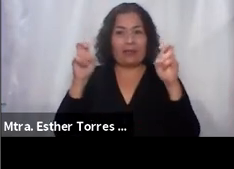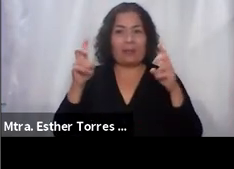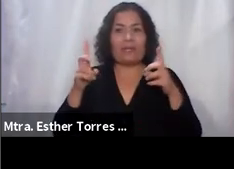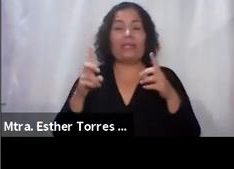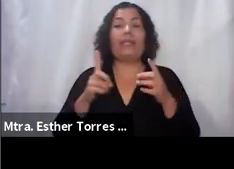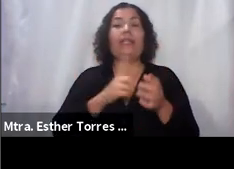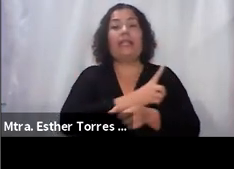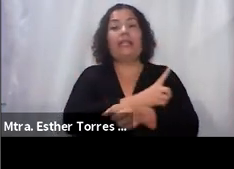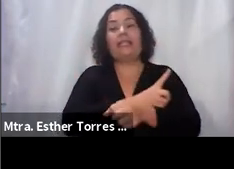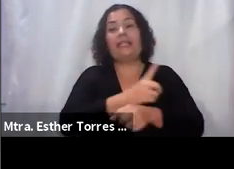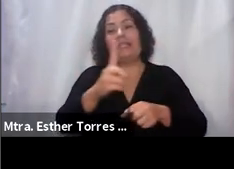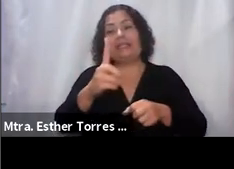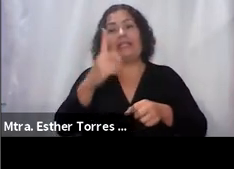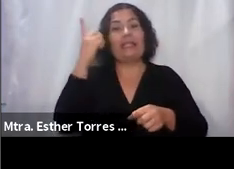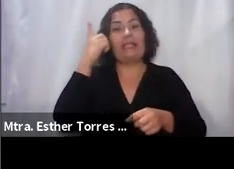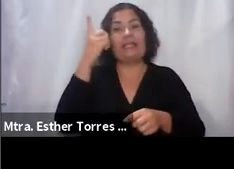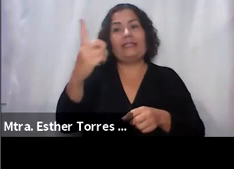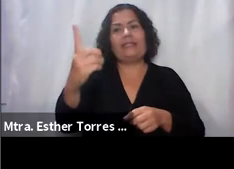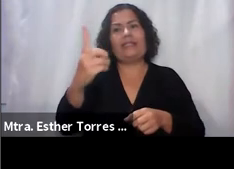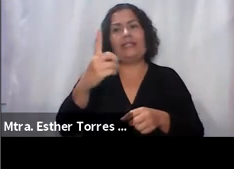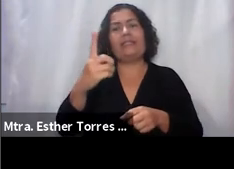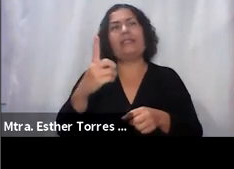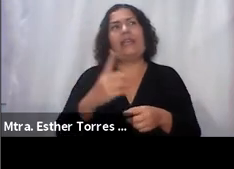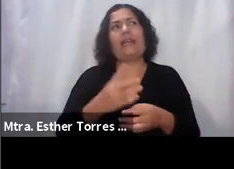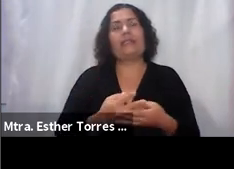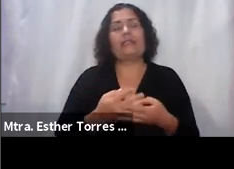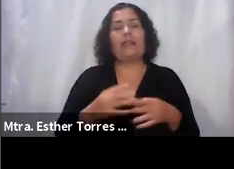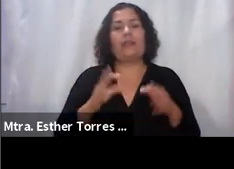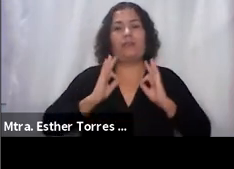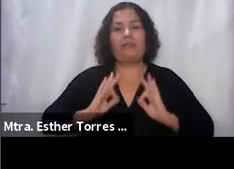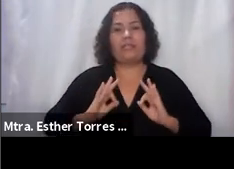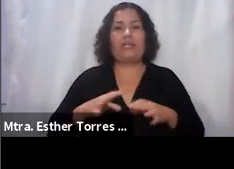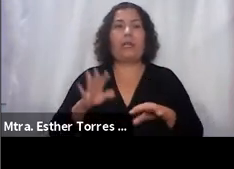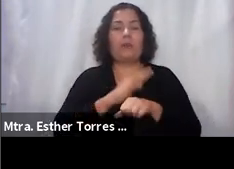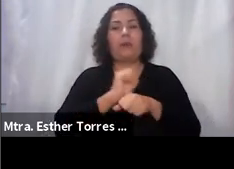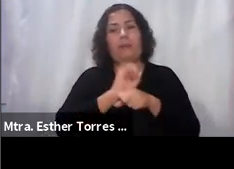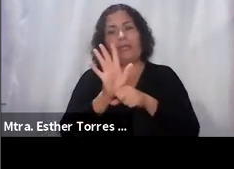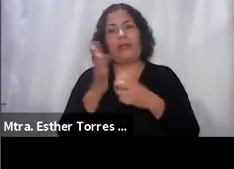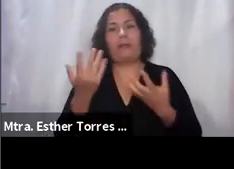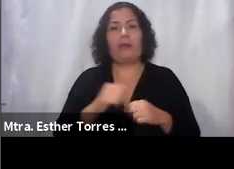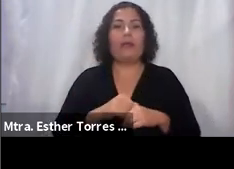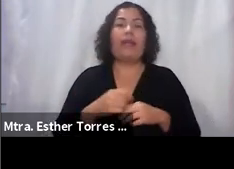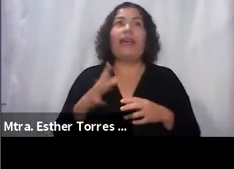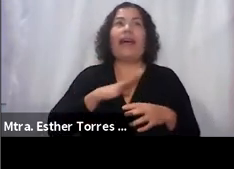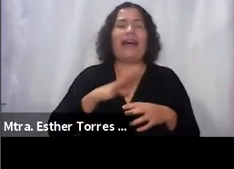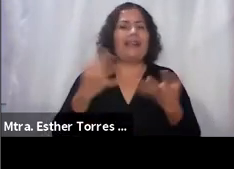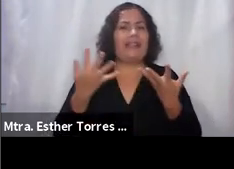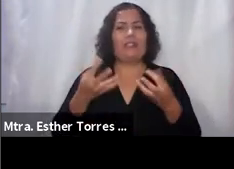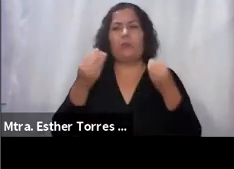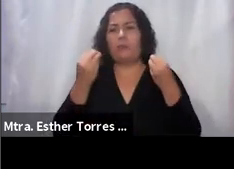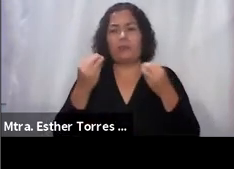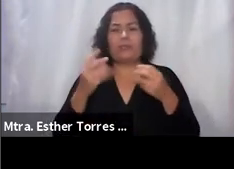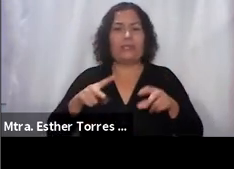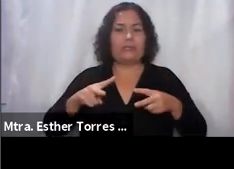Y también ustedes habrán visto que han surgido, ¿no? Muchas vías ciclistas en Mérida